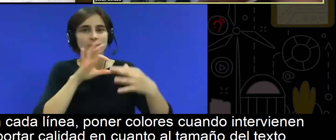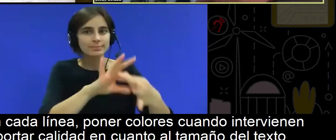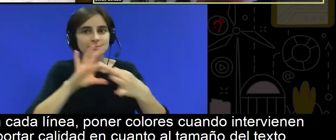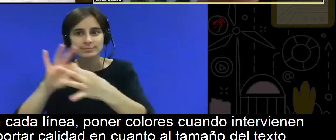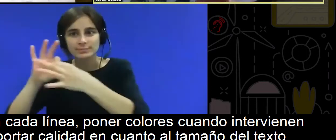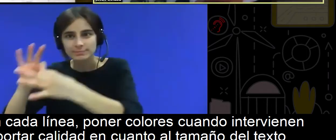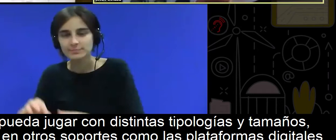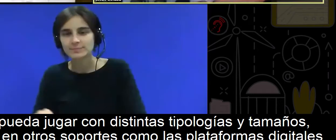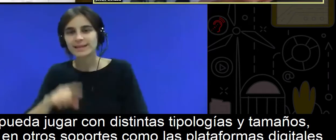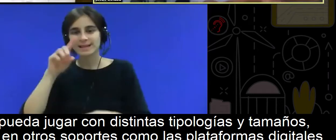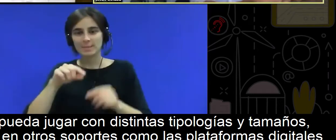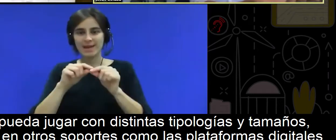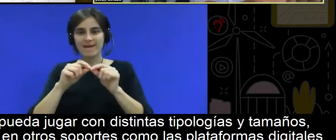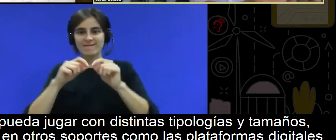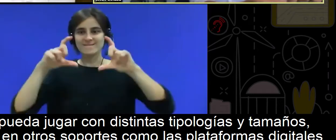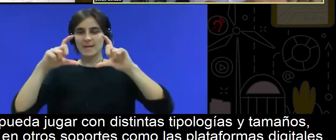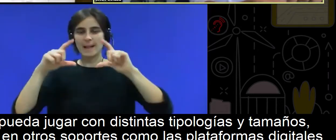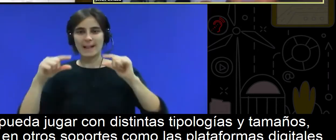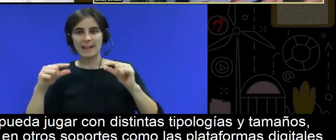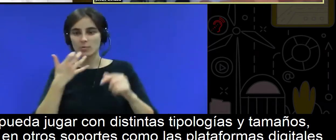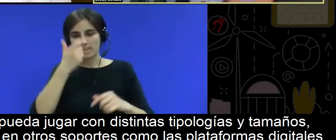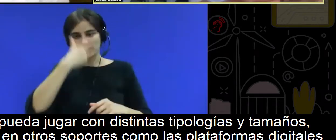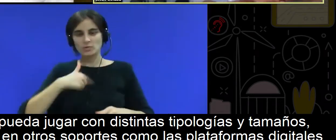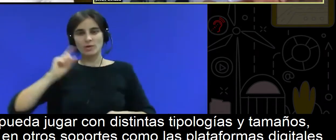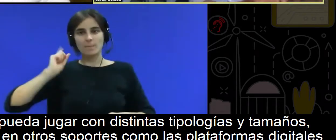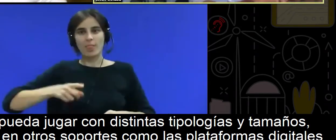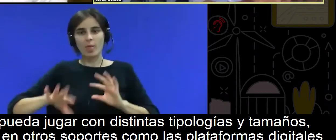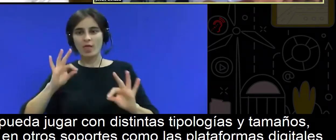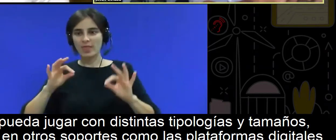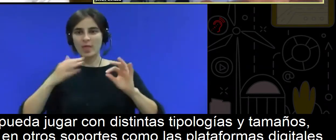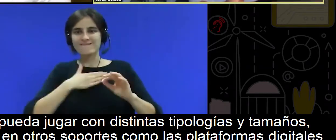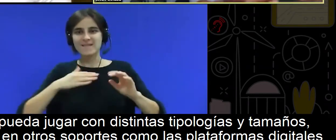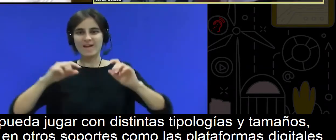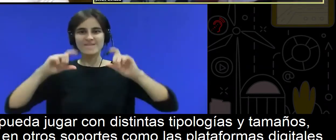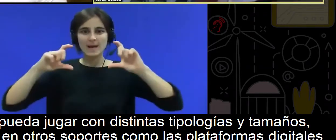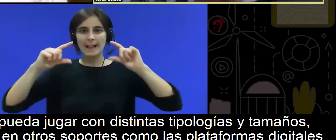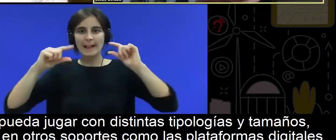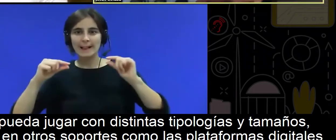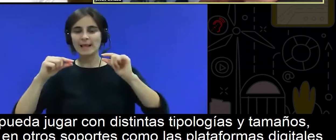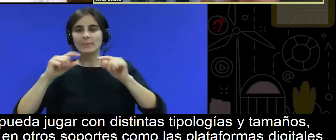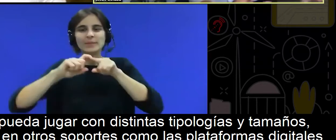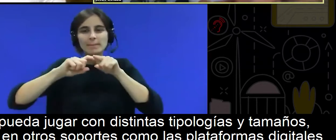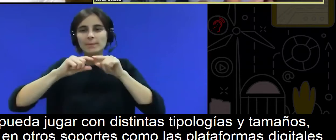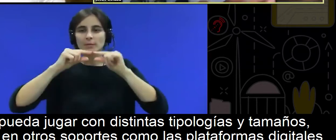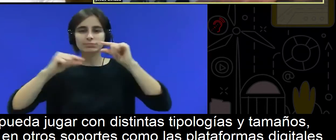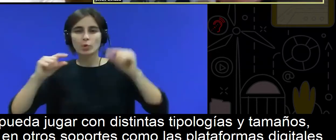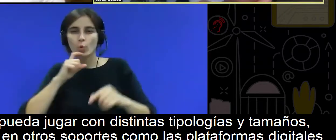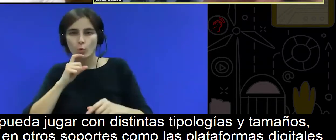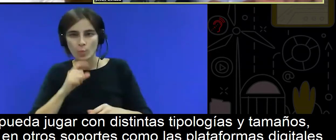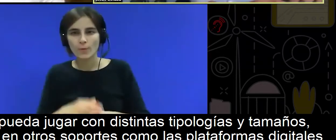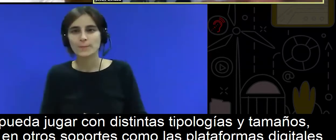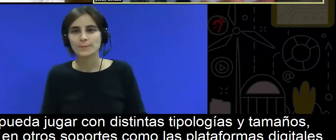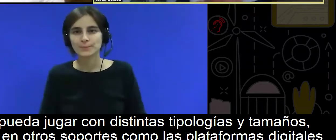texto y que una persona pueda jugar con distintas tipologías y con distintos tamaños, hay que meter la subtitulación también